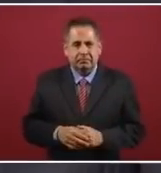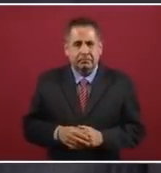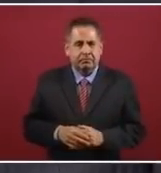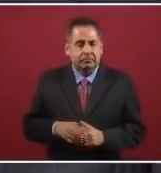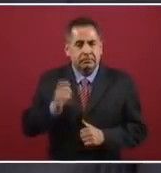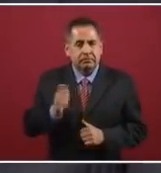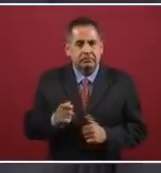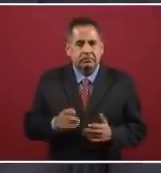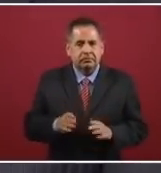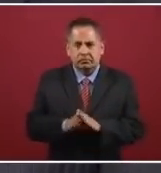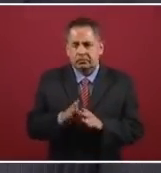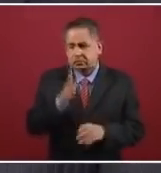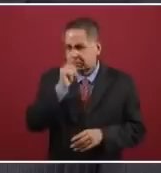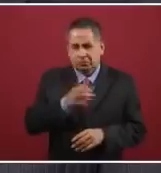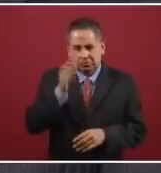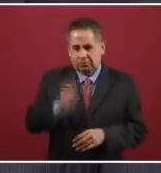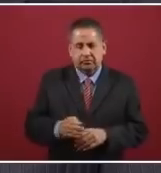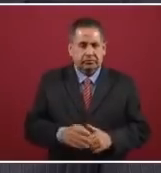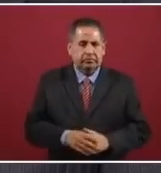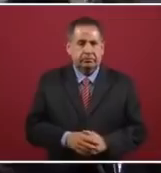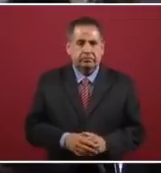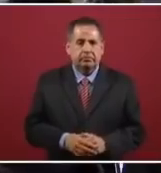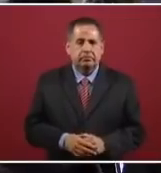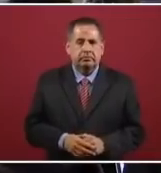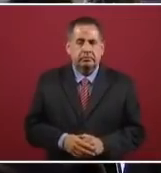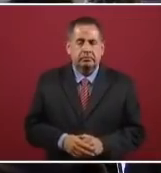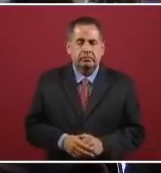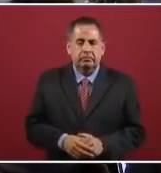es algo inaceptable, ¿no? ¿Está satisfecho con la